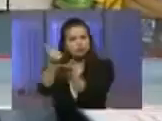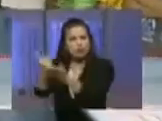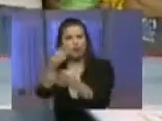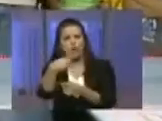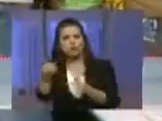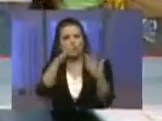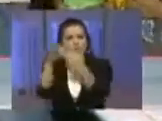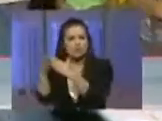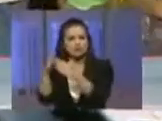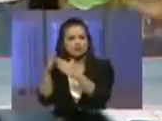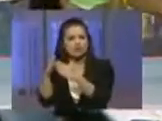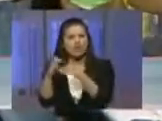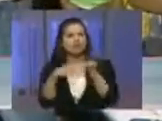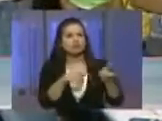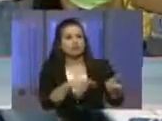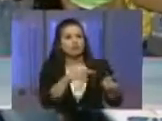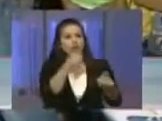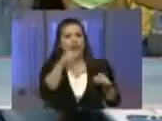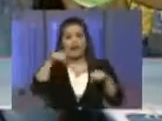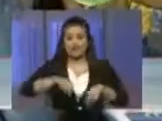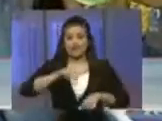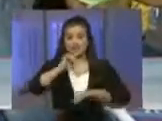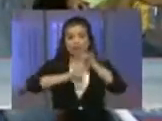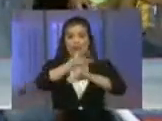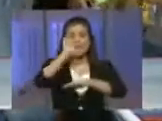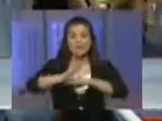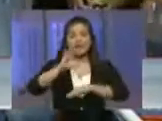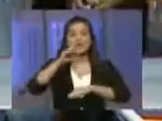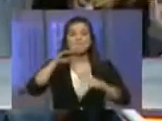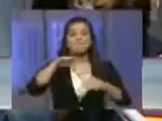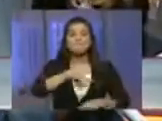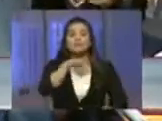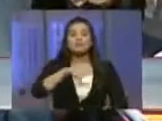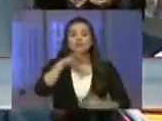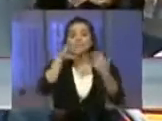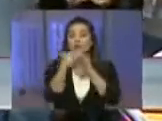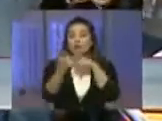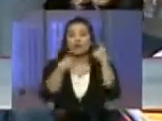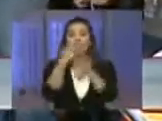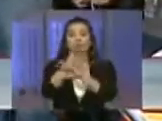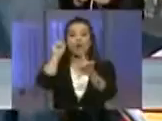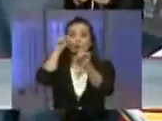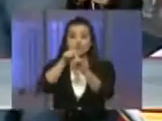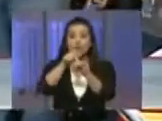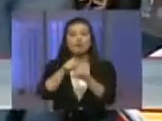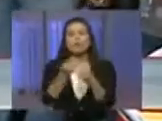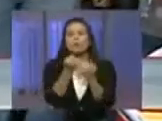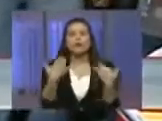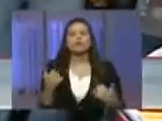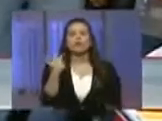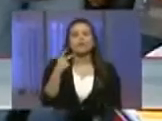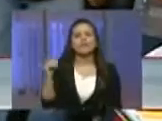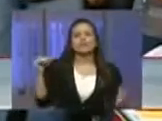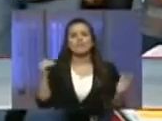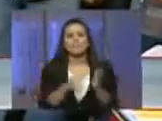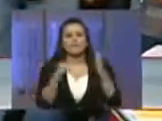resultados en el distrito capital la gran misión barrio nuevo tricolor tiene una meta 30.000 vivienda a rehabilitar